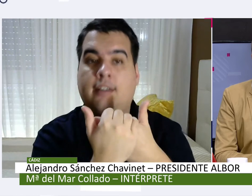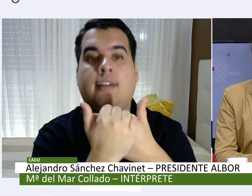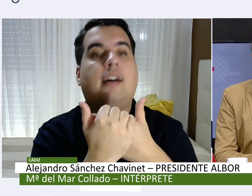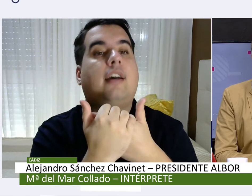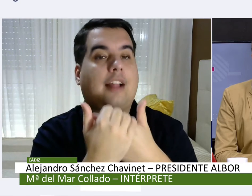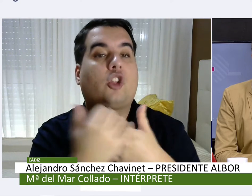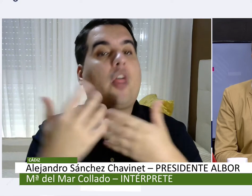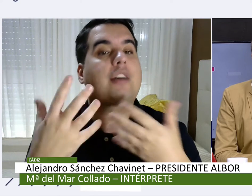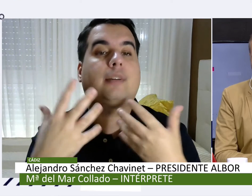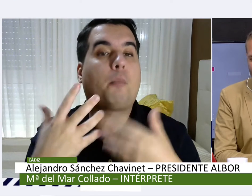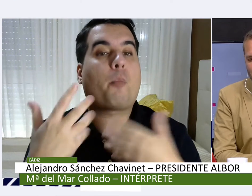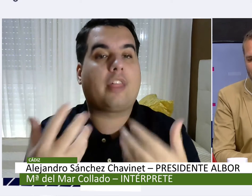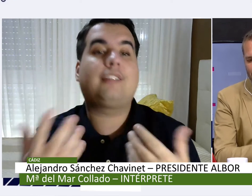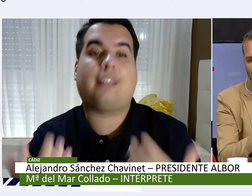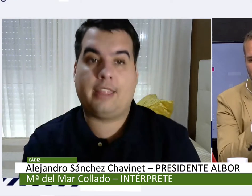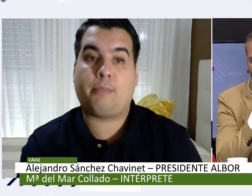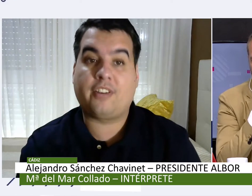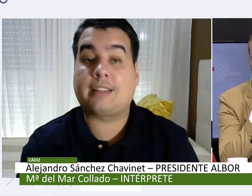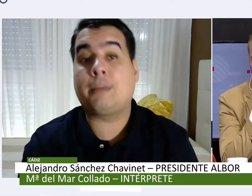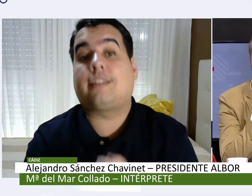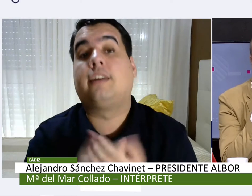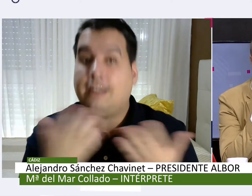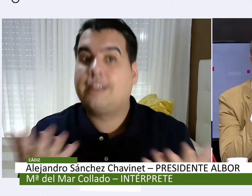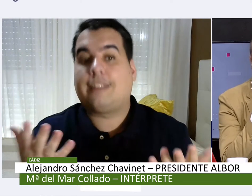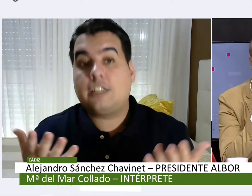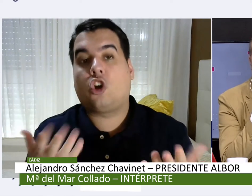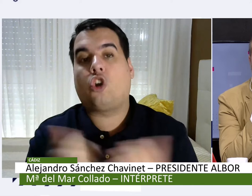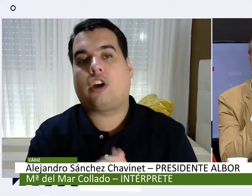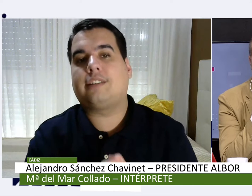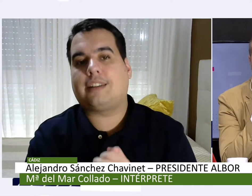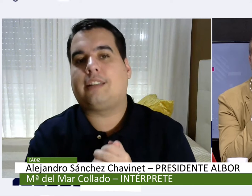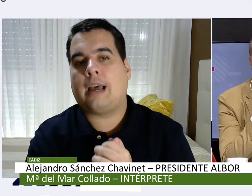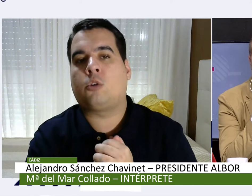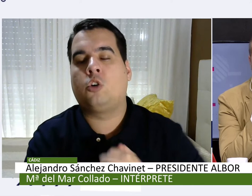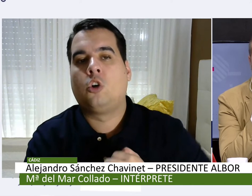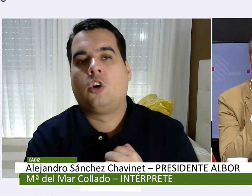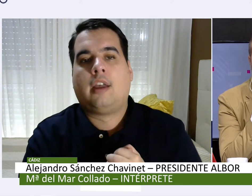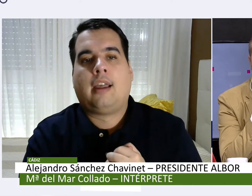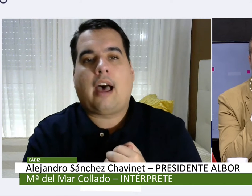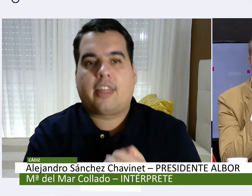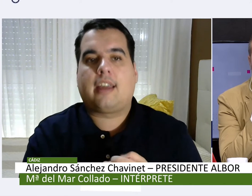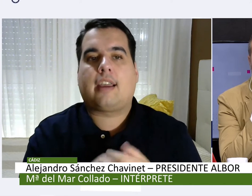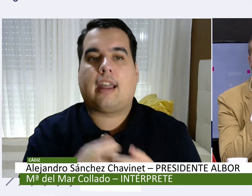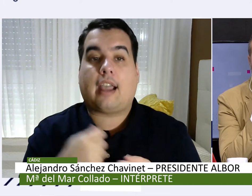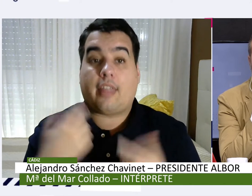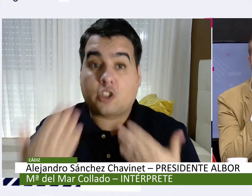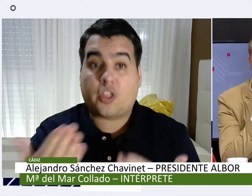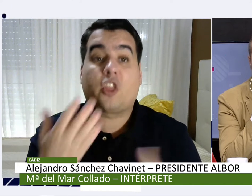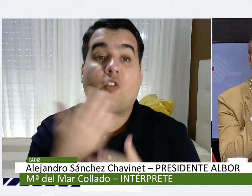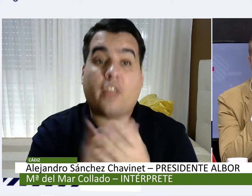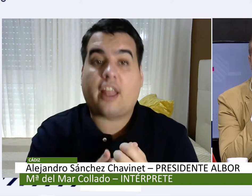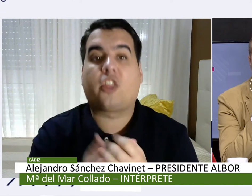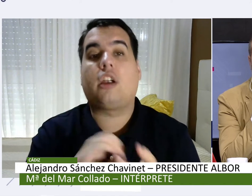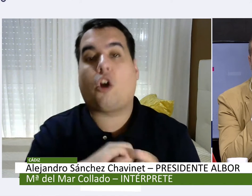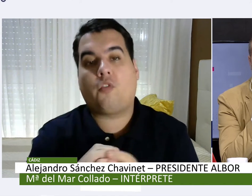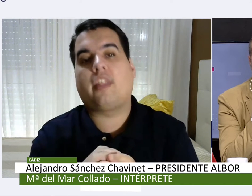ya, y entonces nos puedo entender perfectamente. Eso es lo que intentamos hacer, que cada